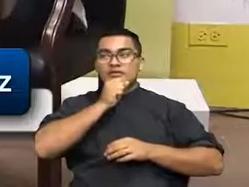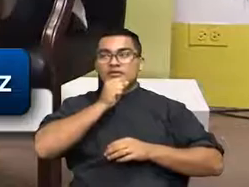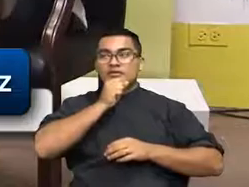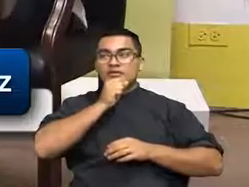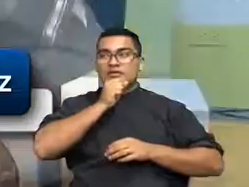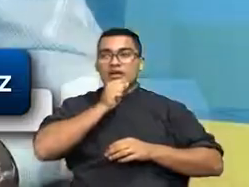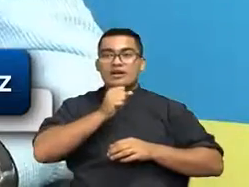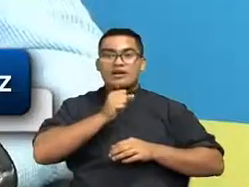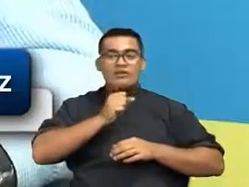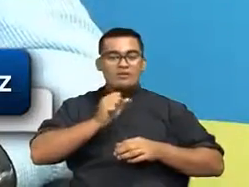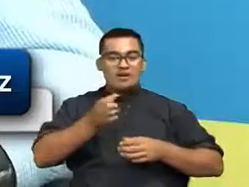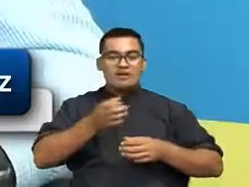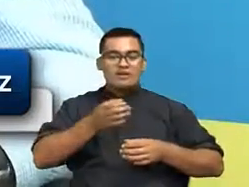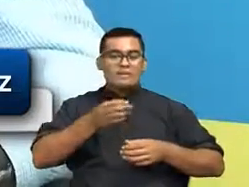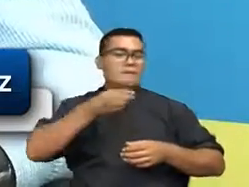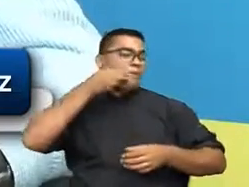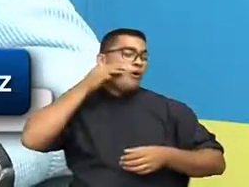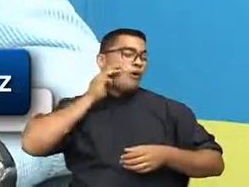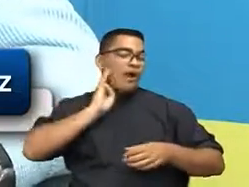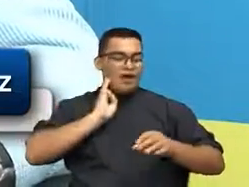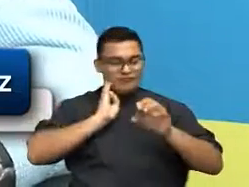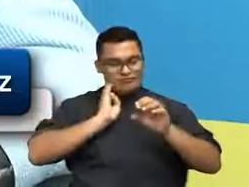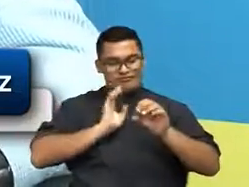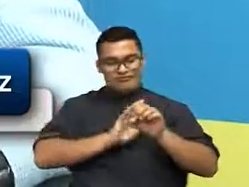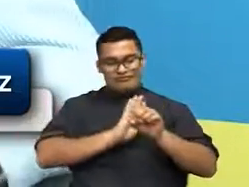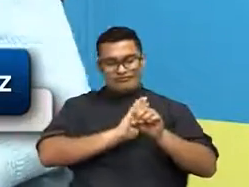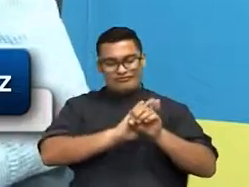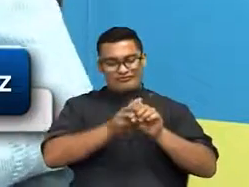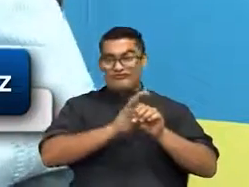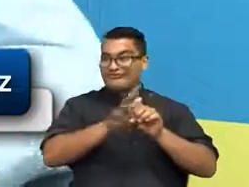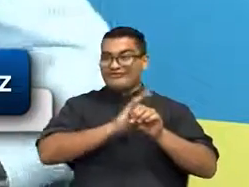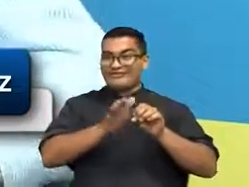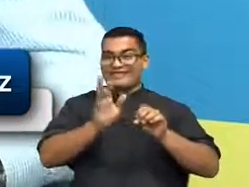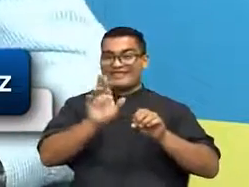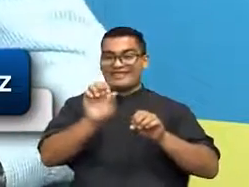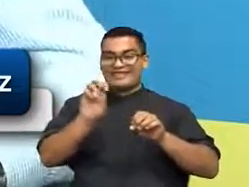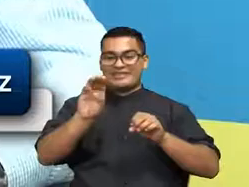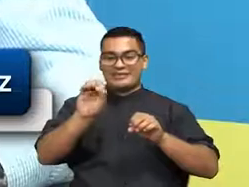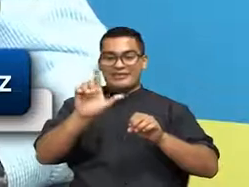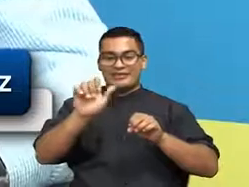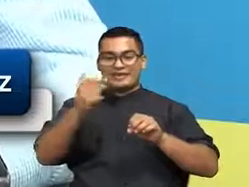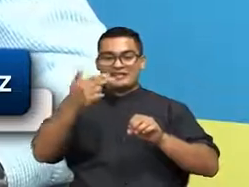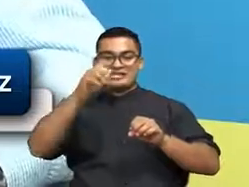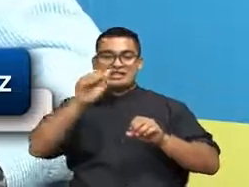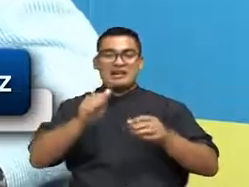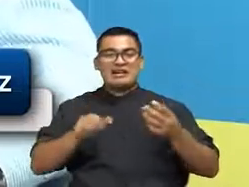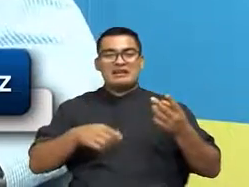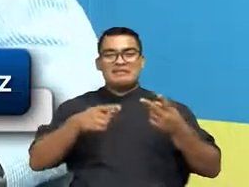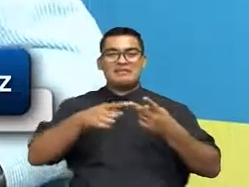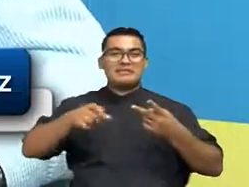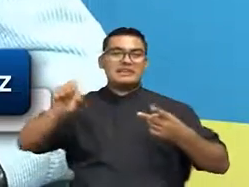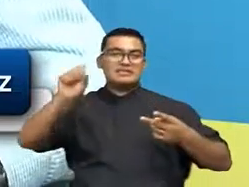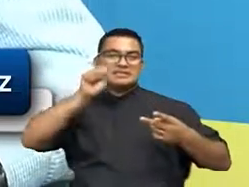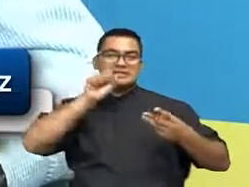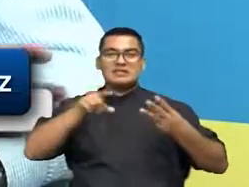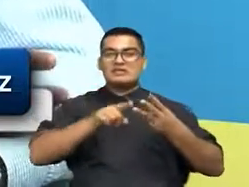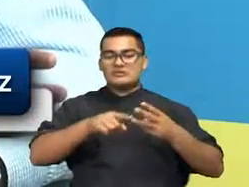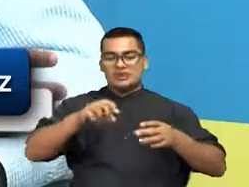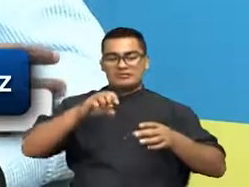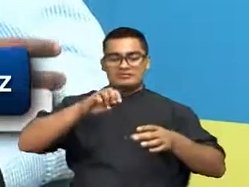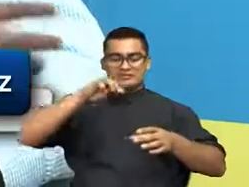ejemplo, aquella fruta o aquellos alimentos que tienen bastante color, la remolacha, la